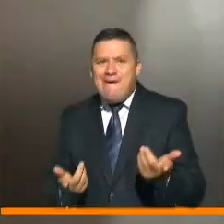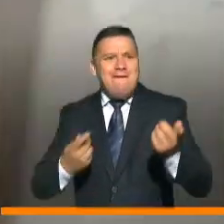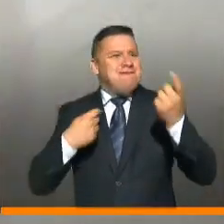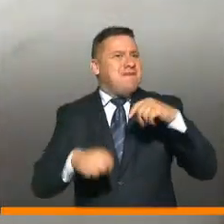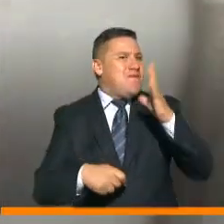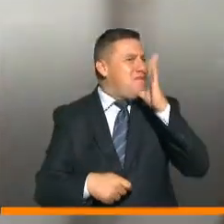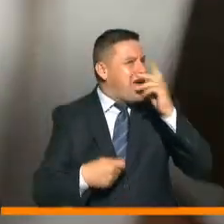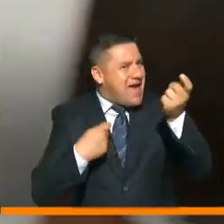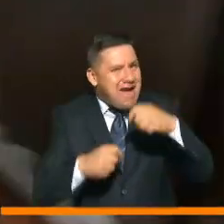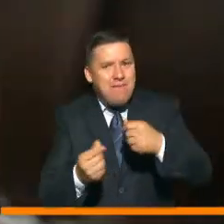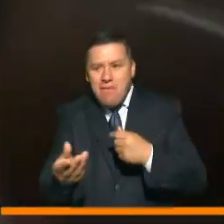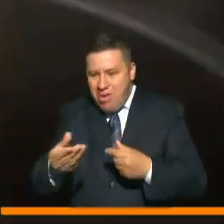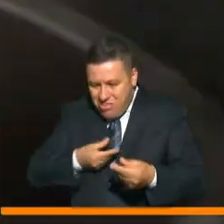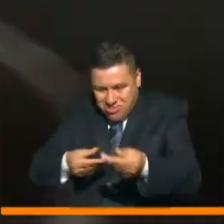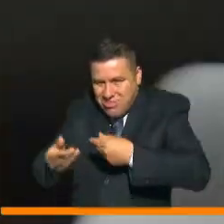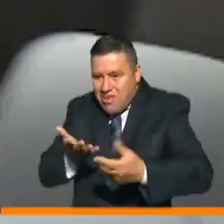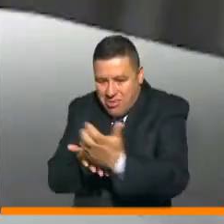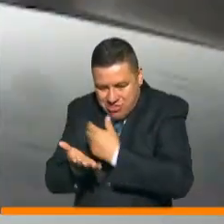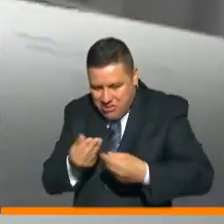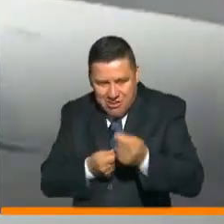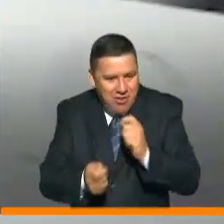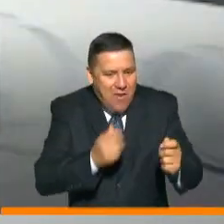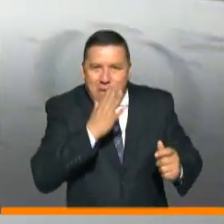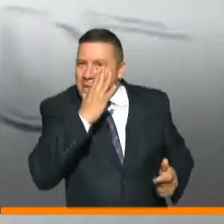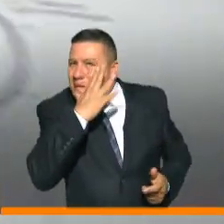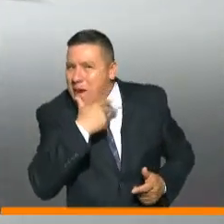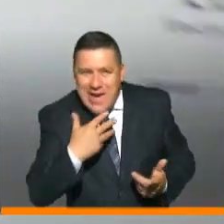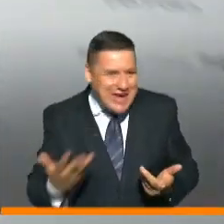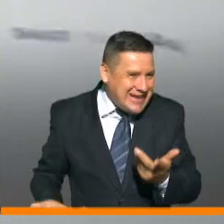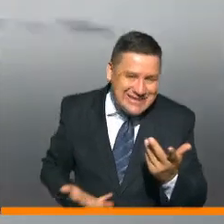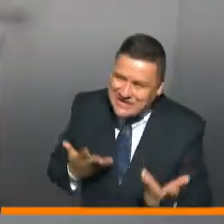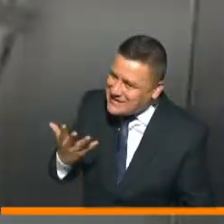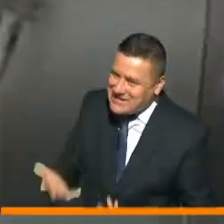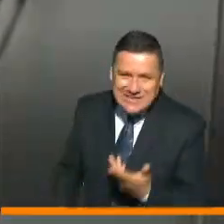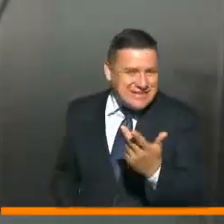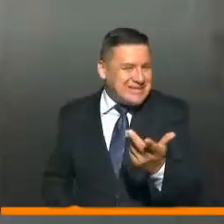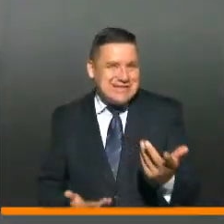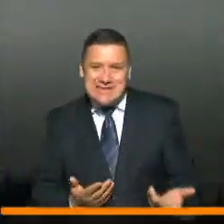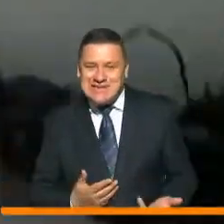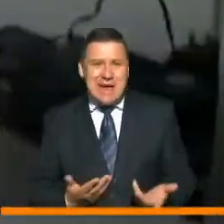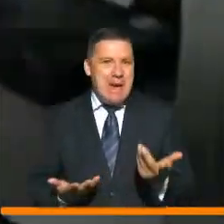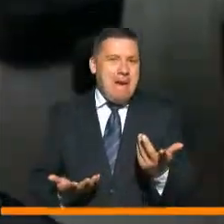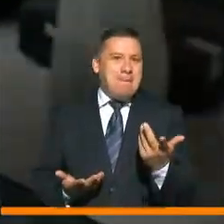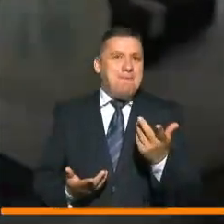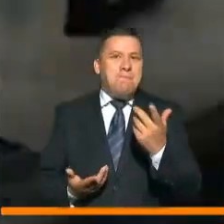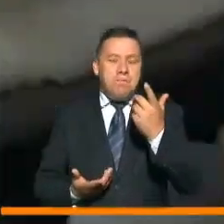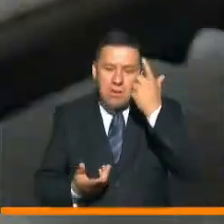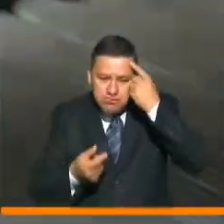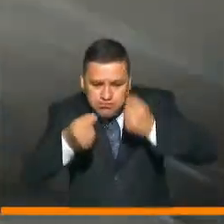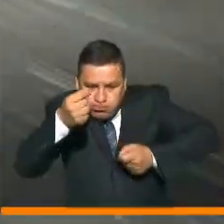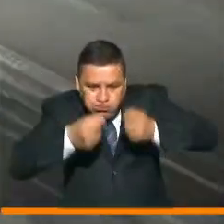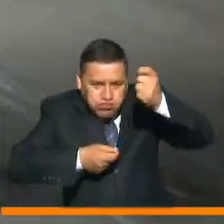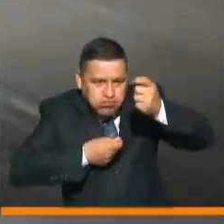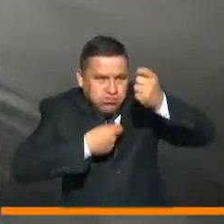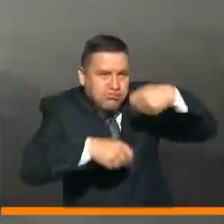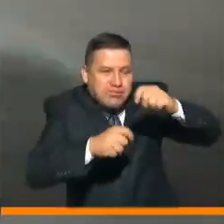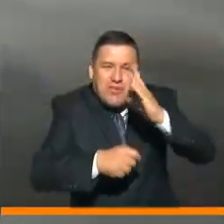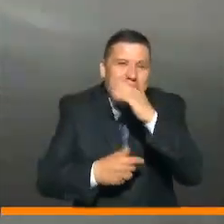ventas, no había flujo de dinero. Nos quedamos totalmente, pues, sin capacidad para mantenerse el